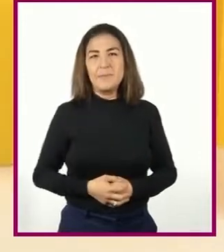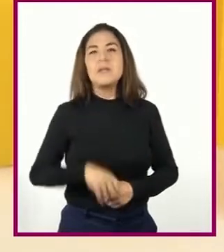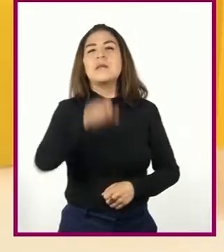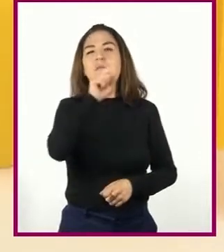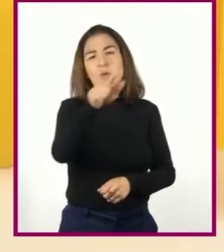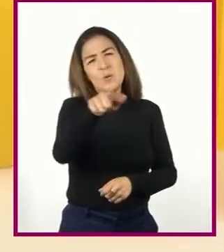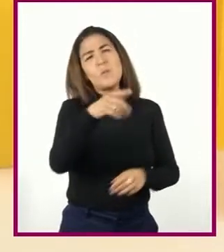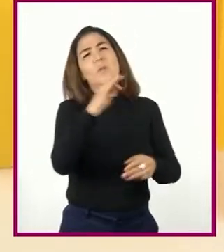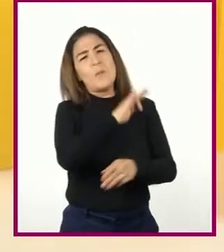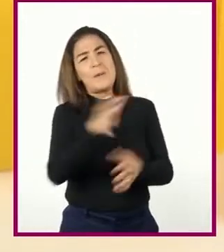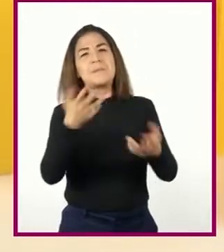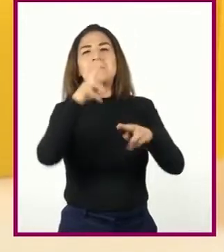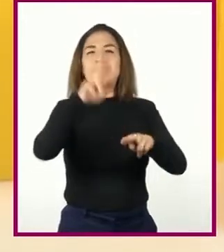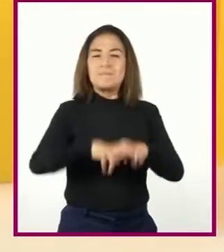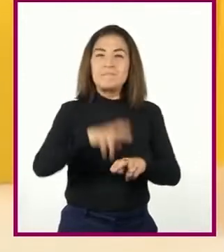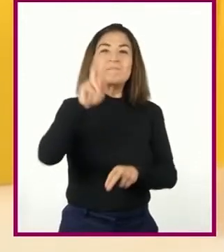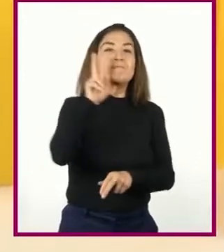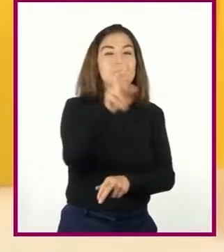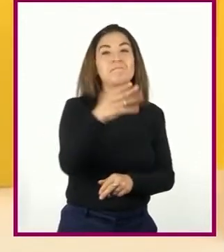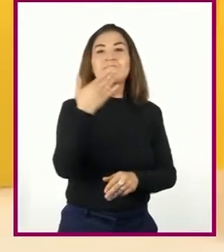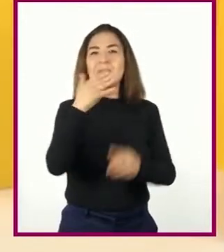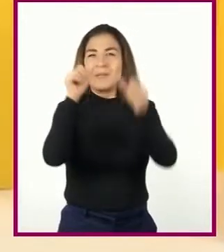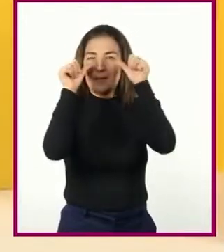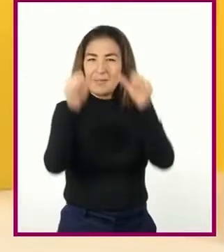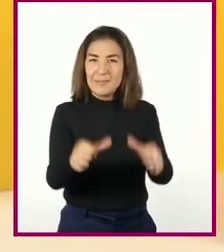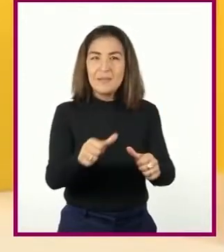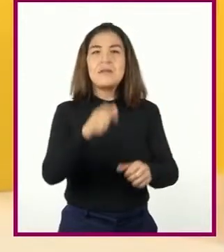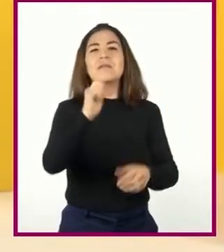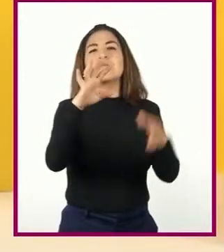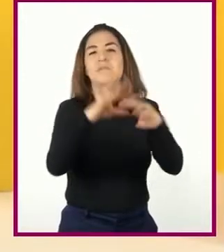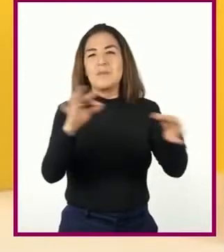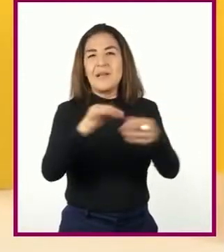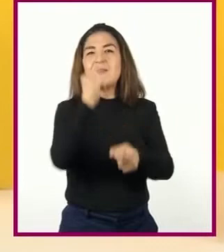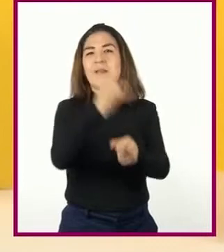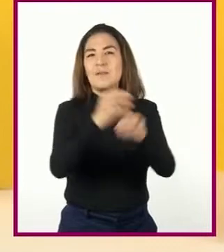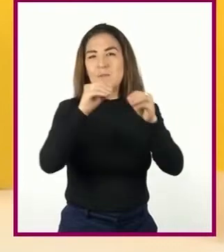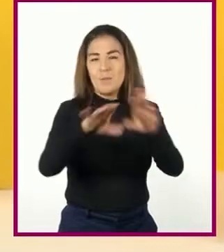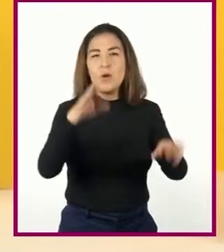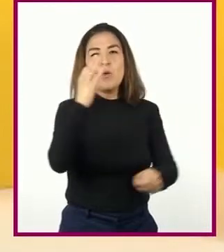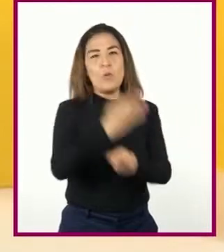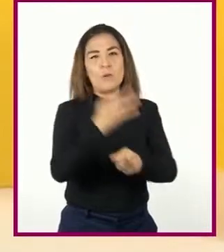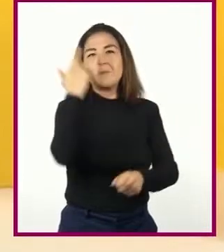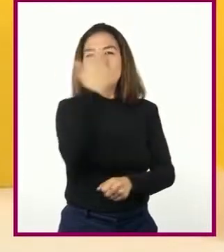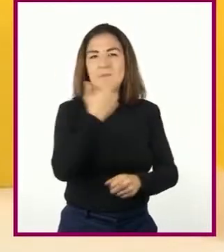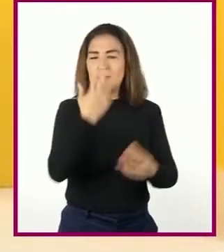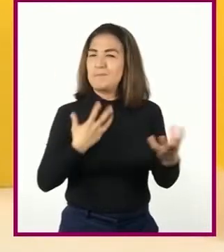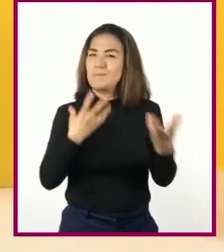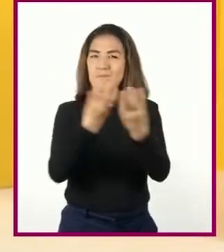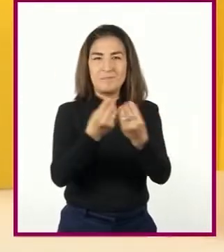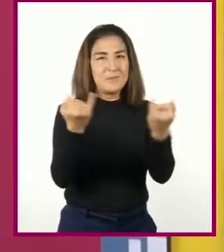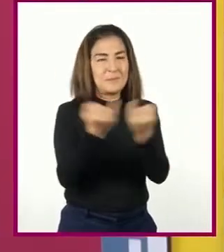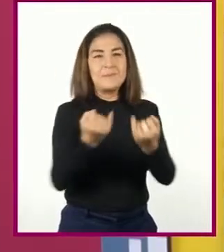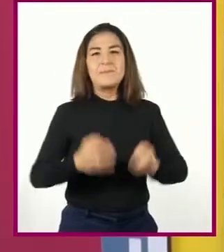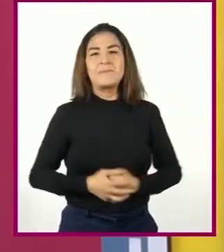se acomoden y presten mucha atención a las actividades e información que analizaremos de forma conjunta.